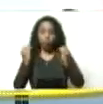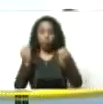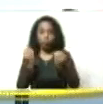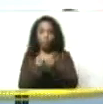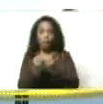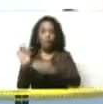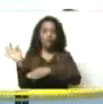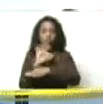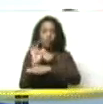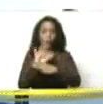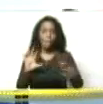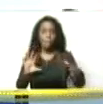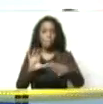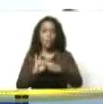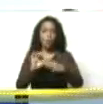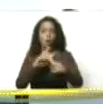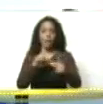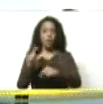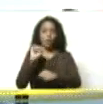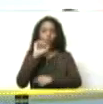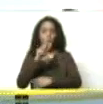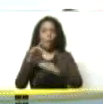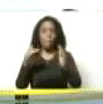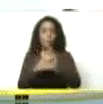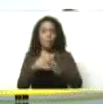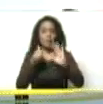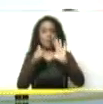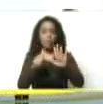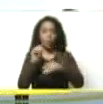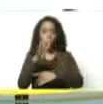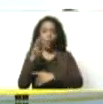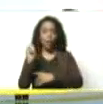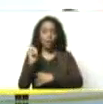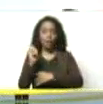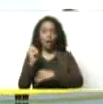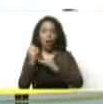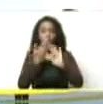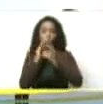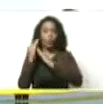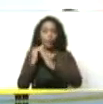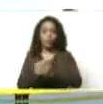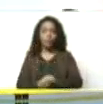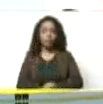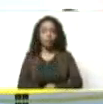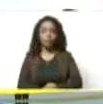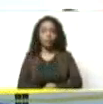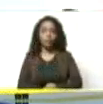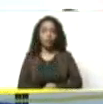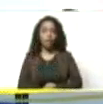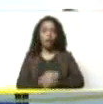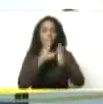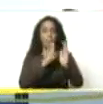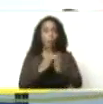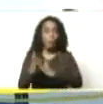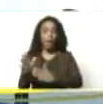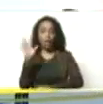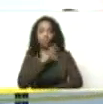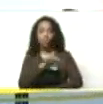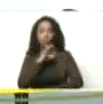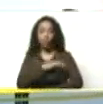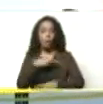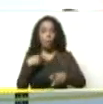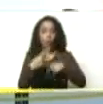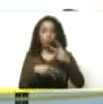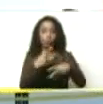funcionamiento tres mil seiscientos cuarenta comunas organizaciones socioproductivas